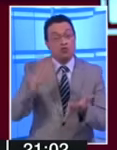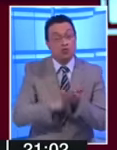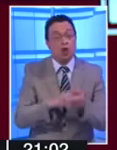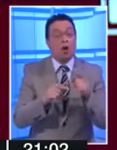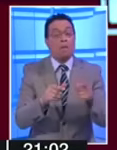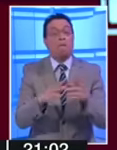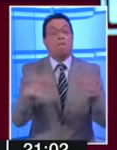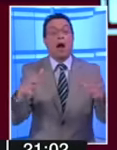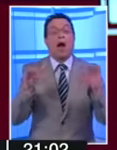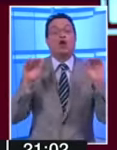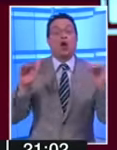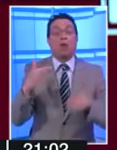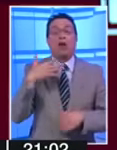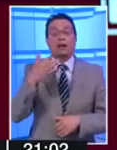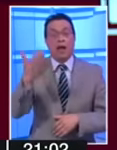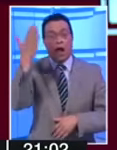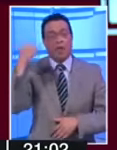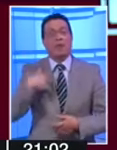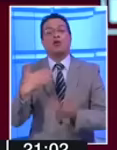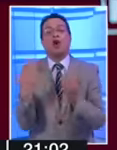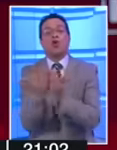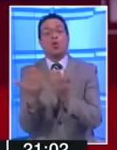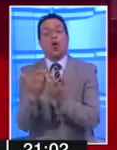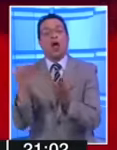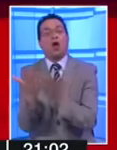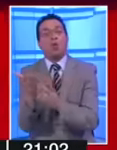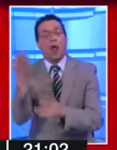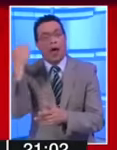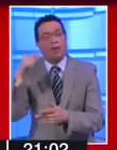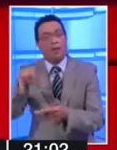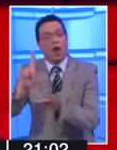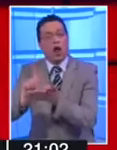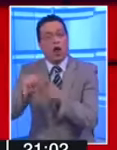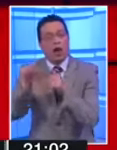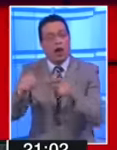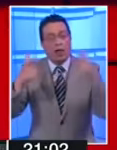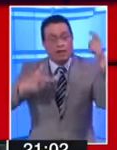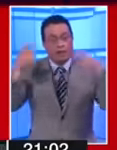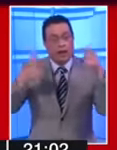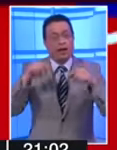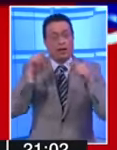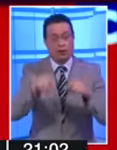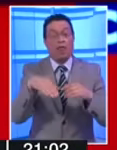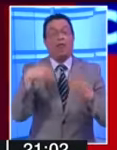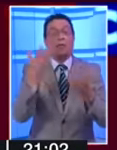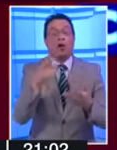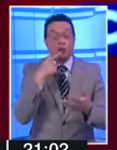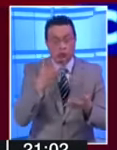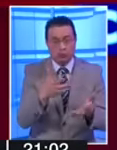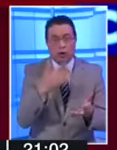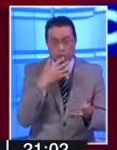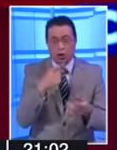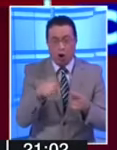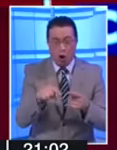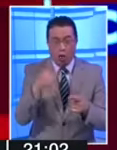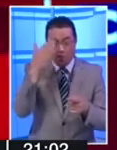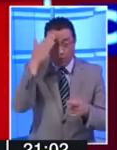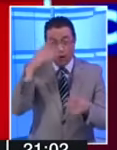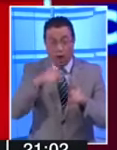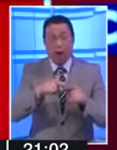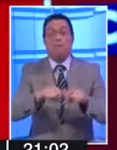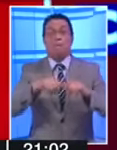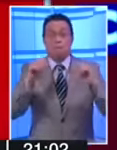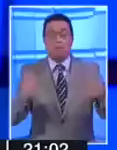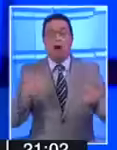más comodidades que el internado en que él estudió. Y ahora, esta nueva salida sobre las bolas del director de gendarmería y su disposición